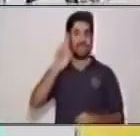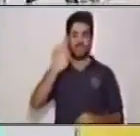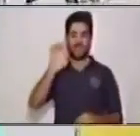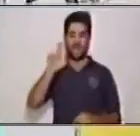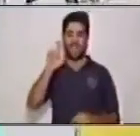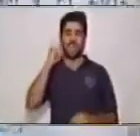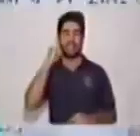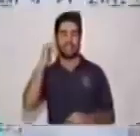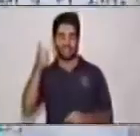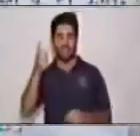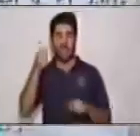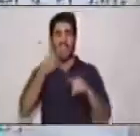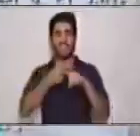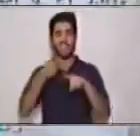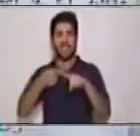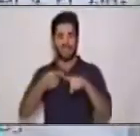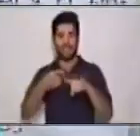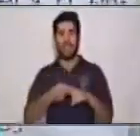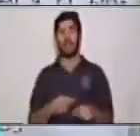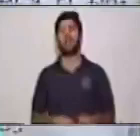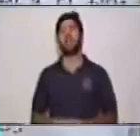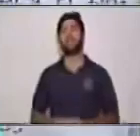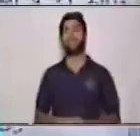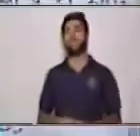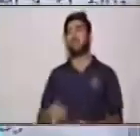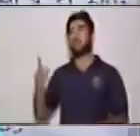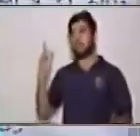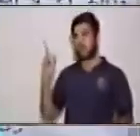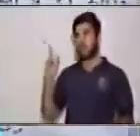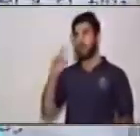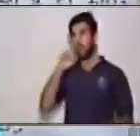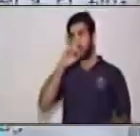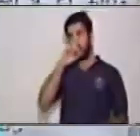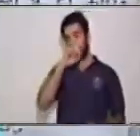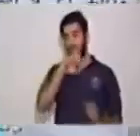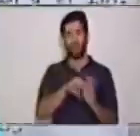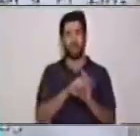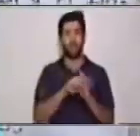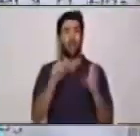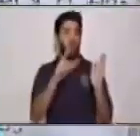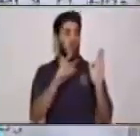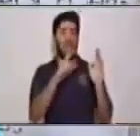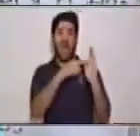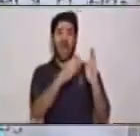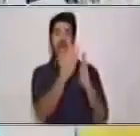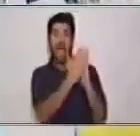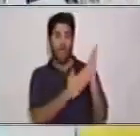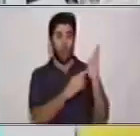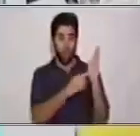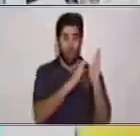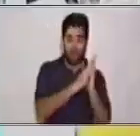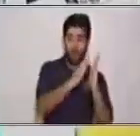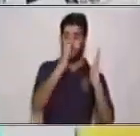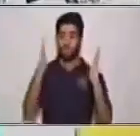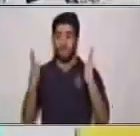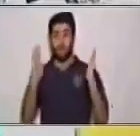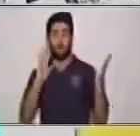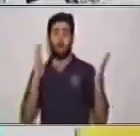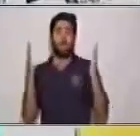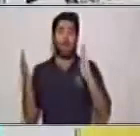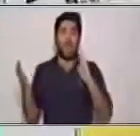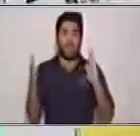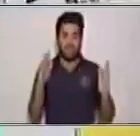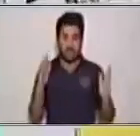Colección de relatos escritos en forma figurativa. Comparan algo y lo hacen hacerlo que